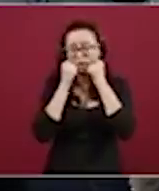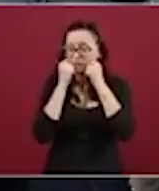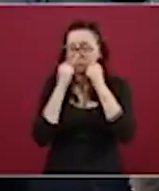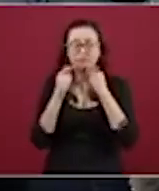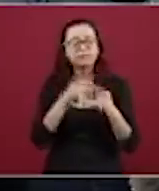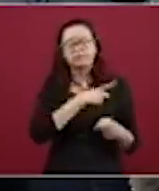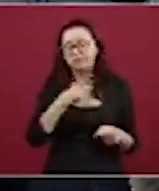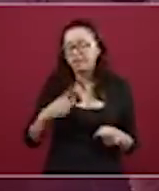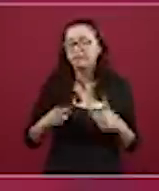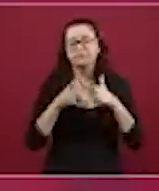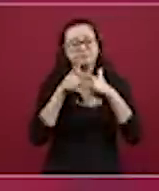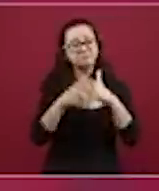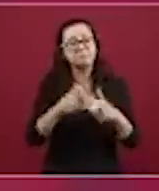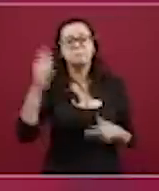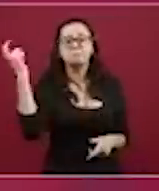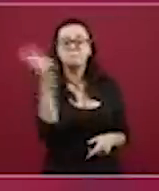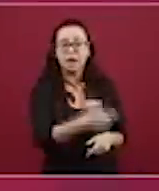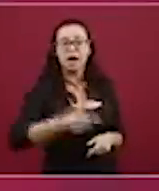multas